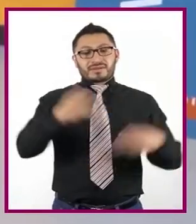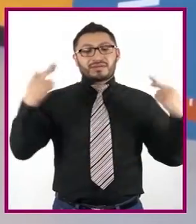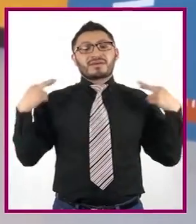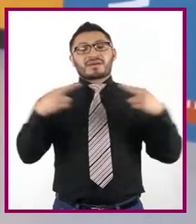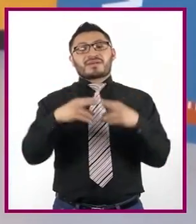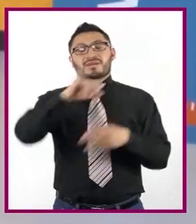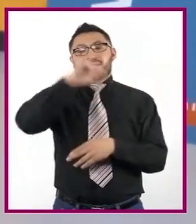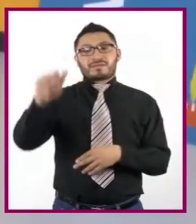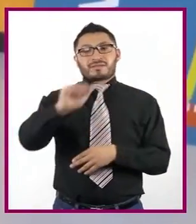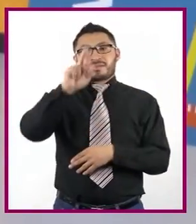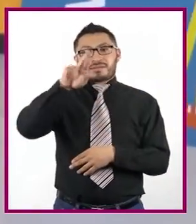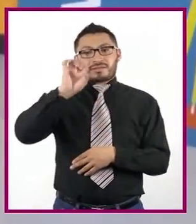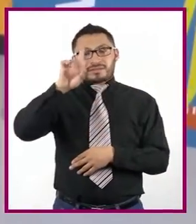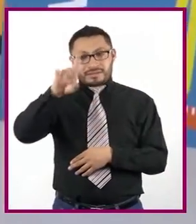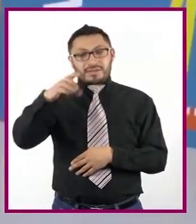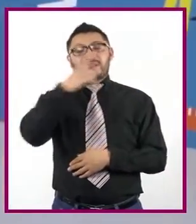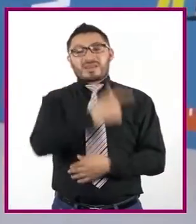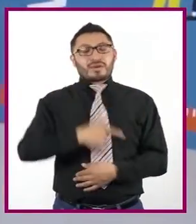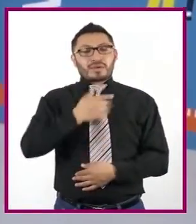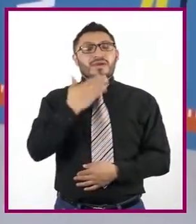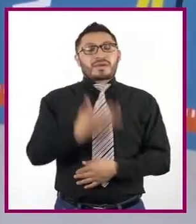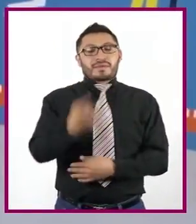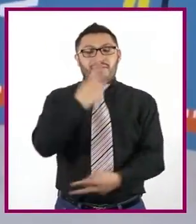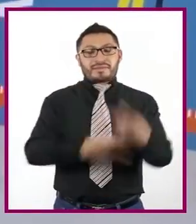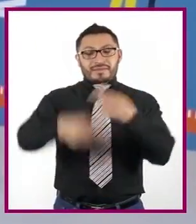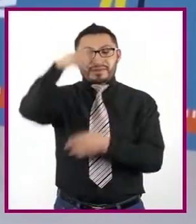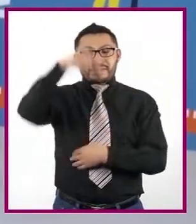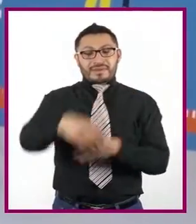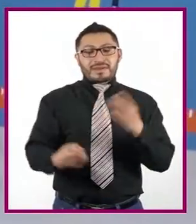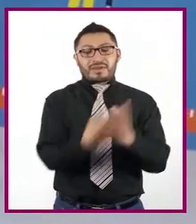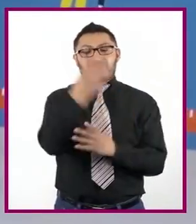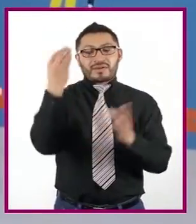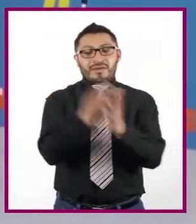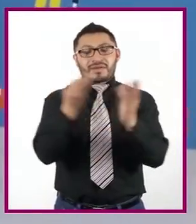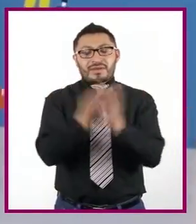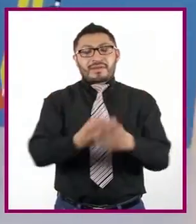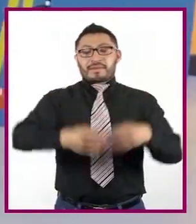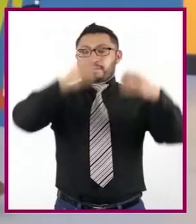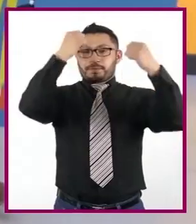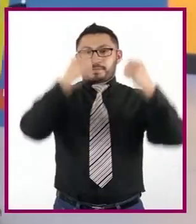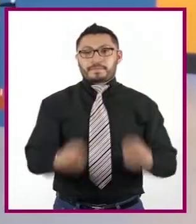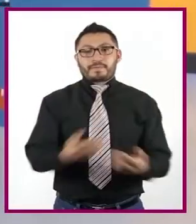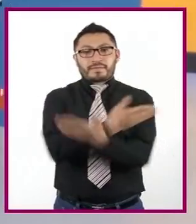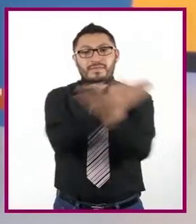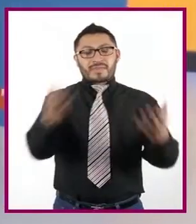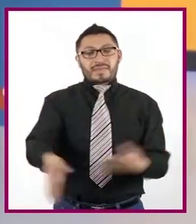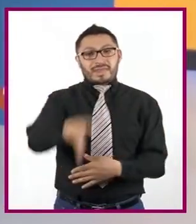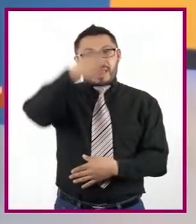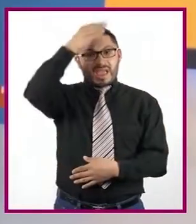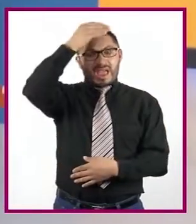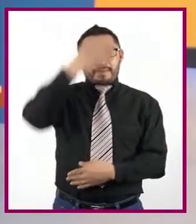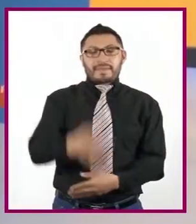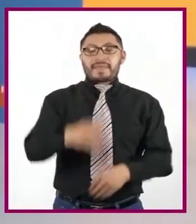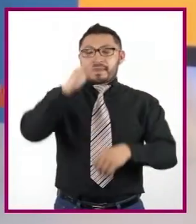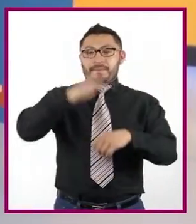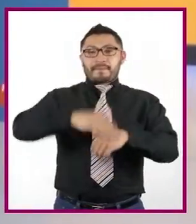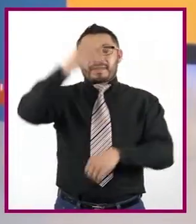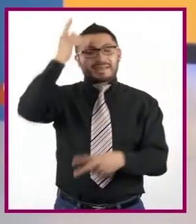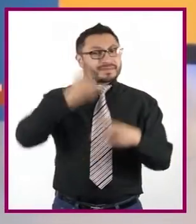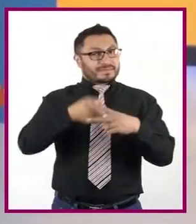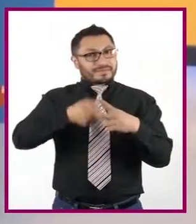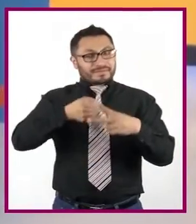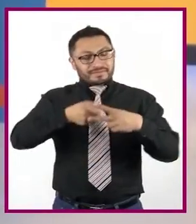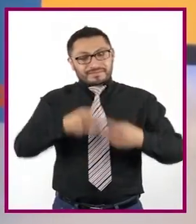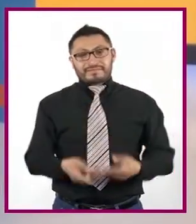estoy muy contento de darles la bienvenida a esta nueva sesión en la que seguramente aprenderán más sobre las